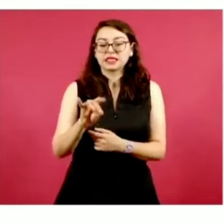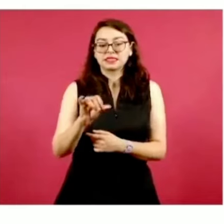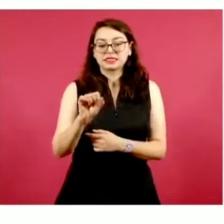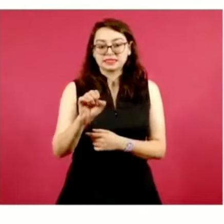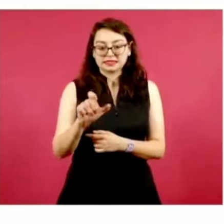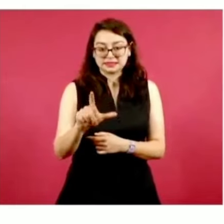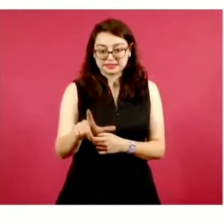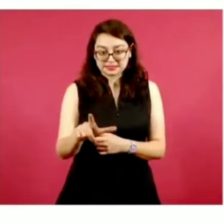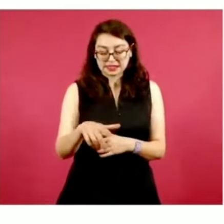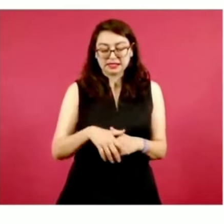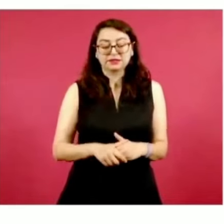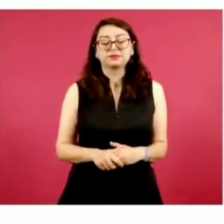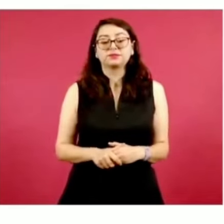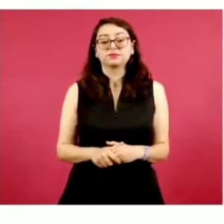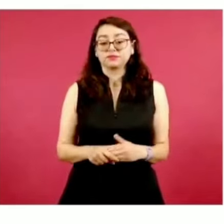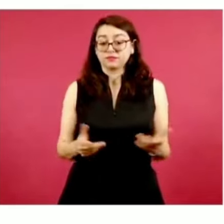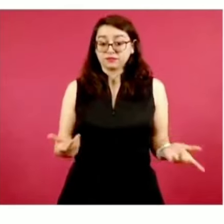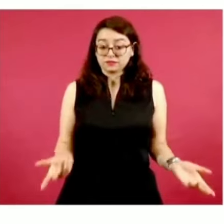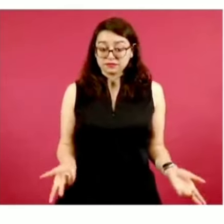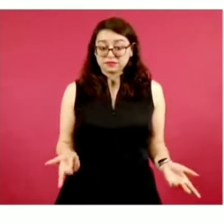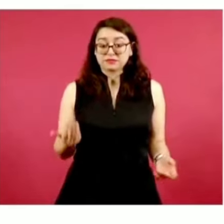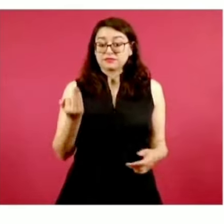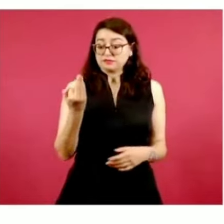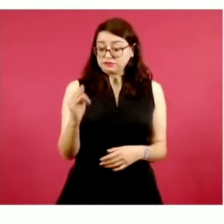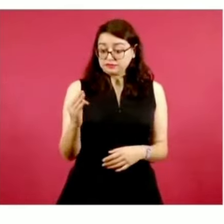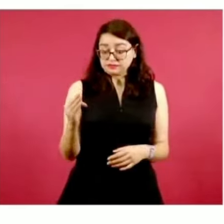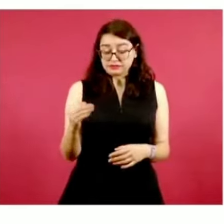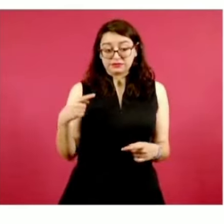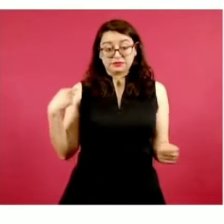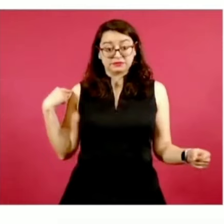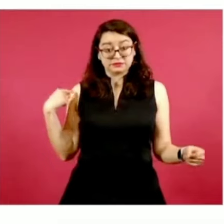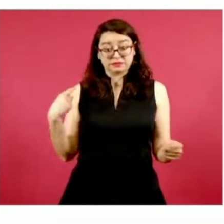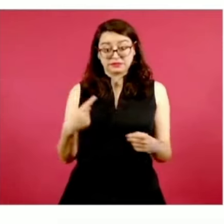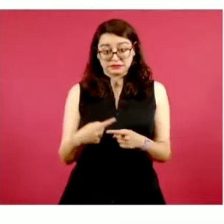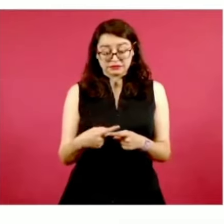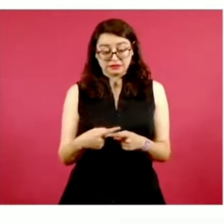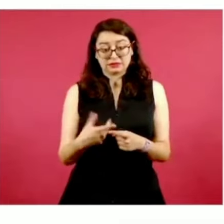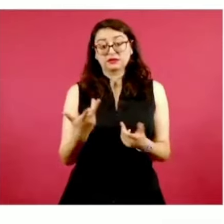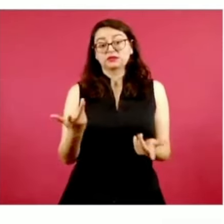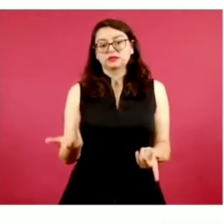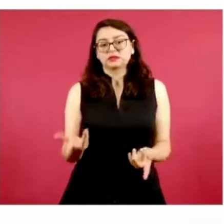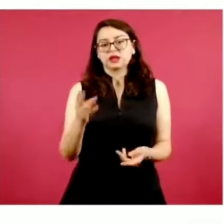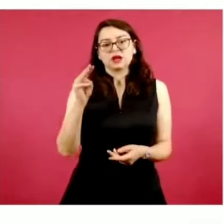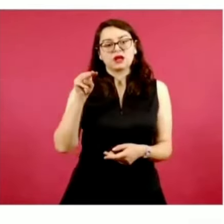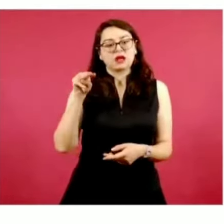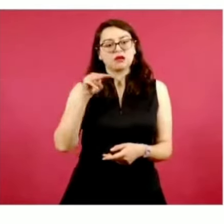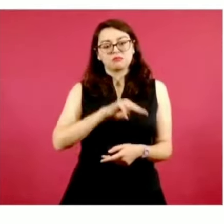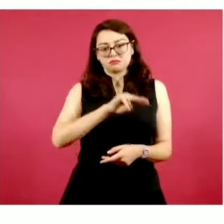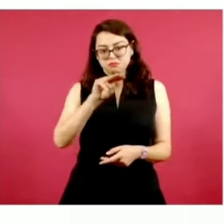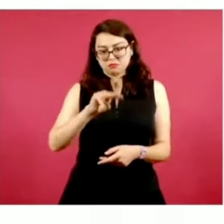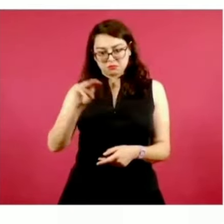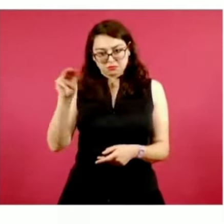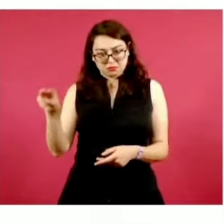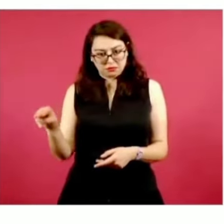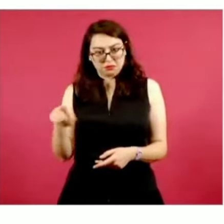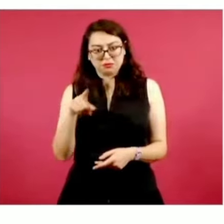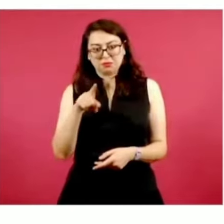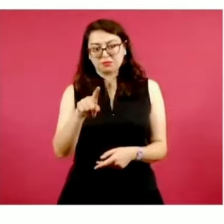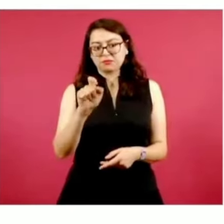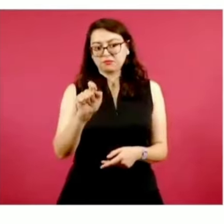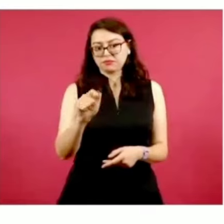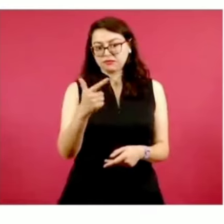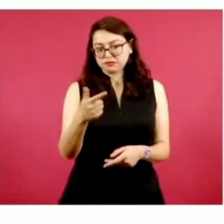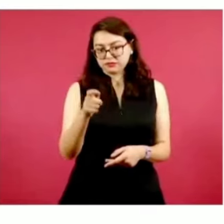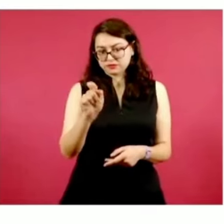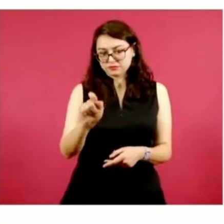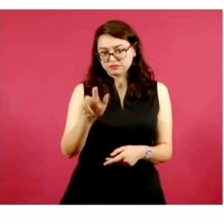aquí precios más altos de esta última semana de febrero y bueno en Buenavista Michoacán franquicia Pemex con el litro de diesel a